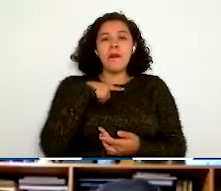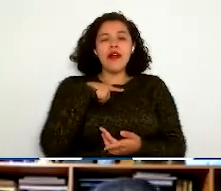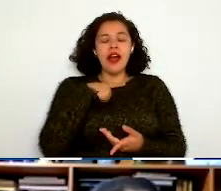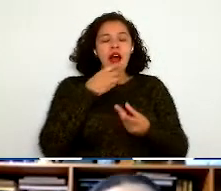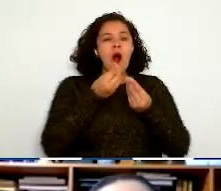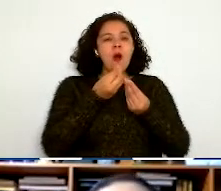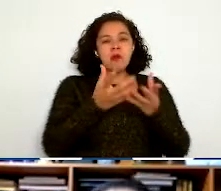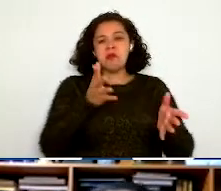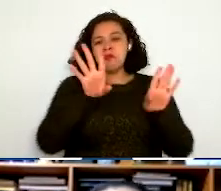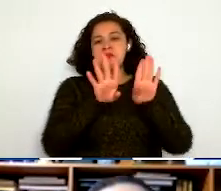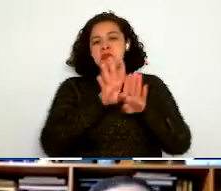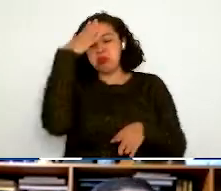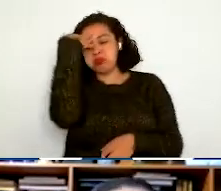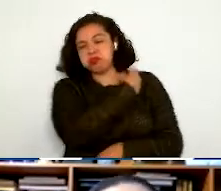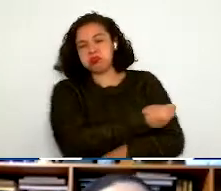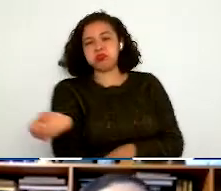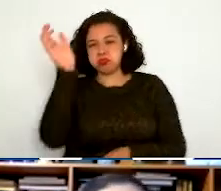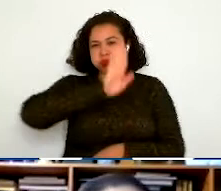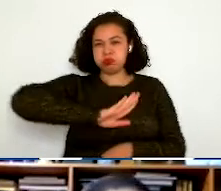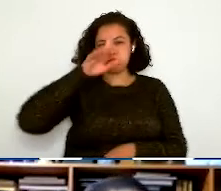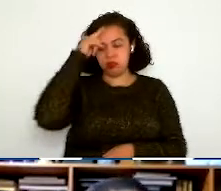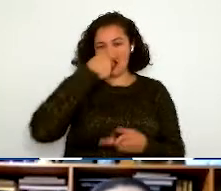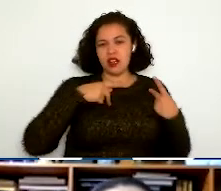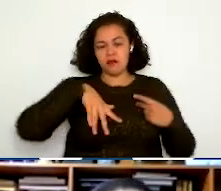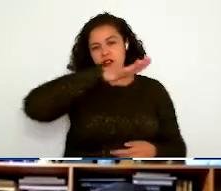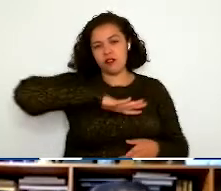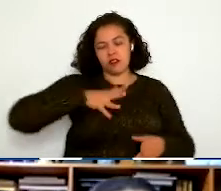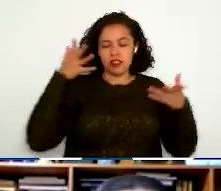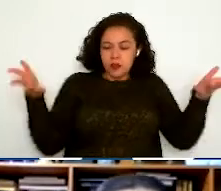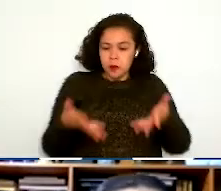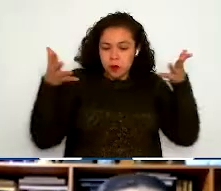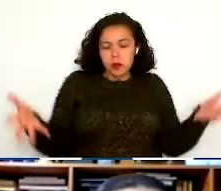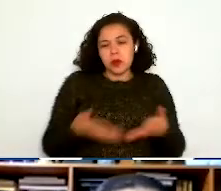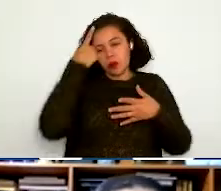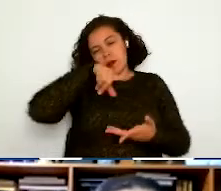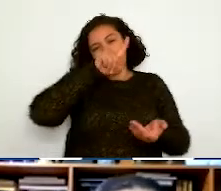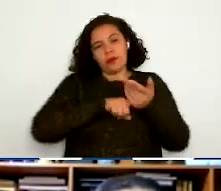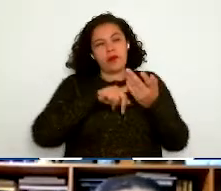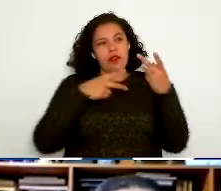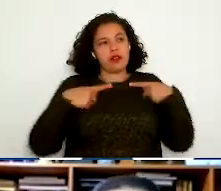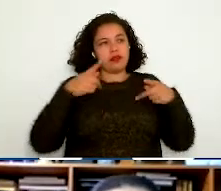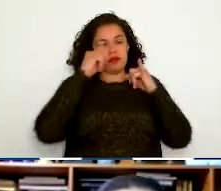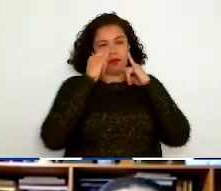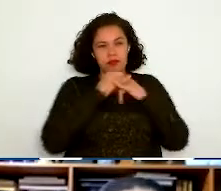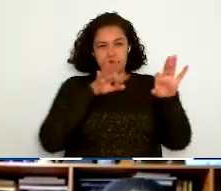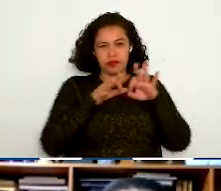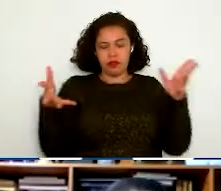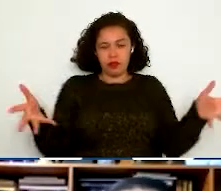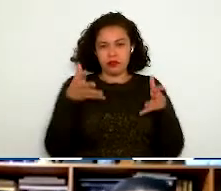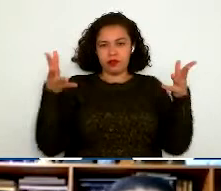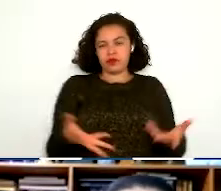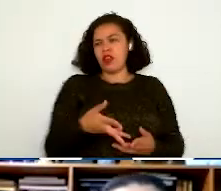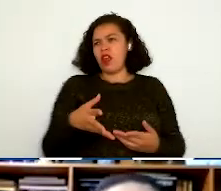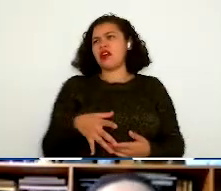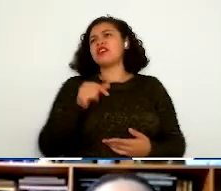habilidad, esto se tiene que ir nutriendo en la población misma que trabaja en las instituciones. No es esto, decíamos, sí,